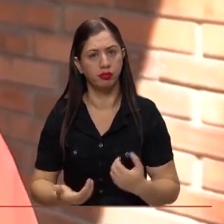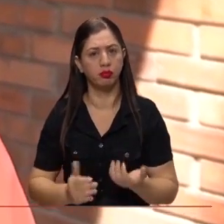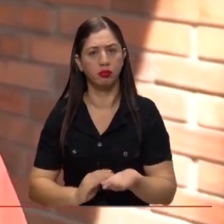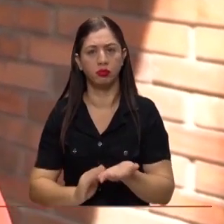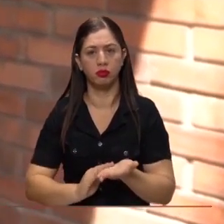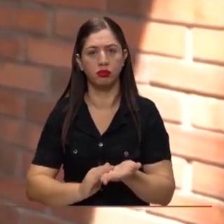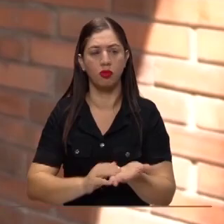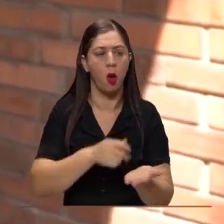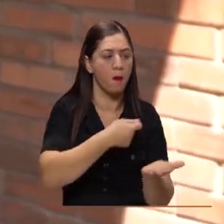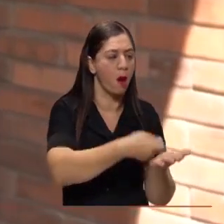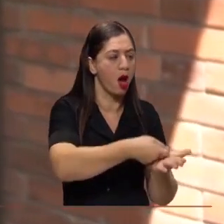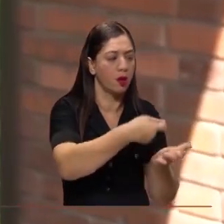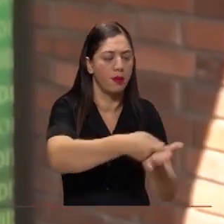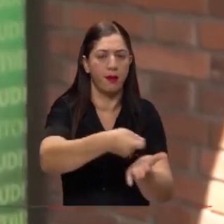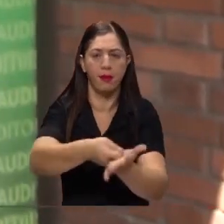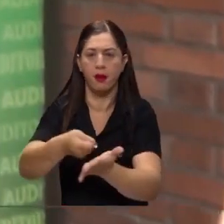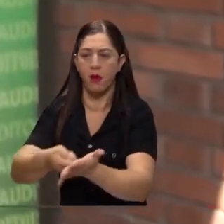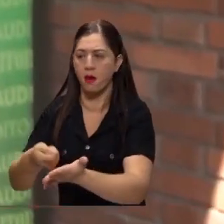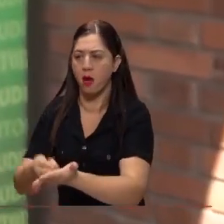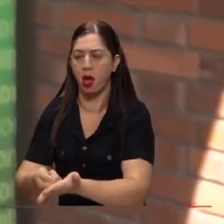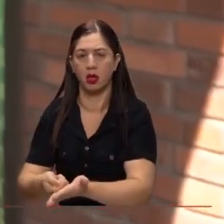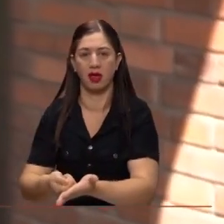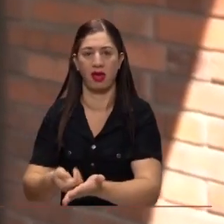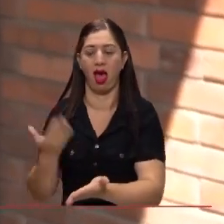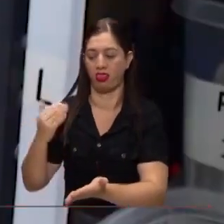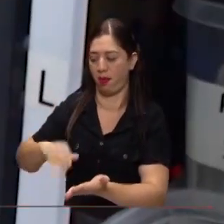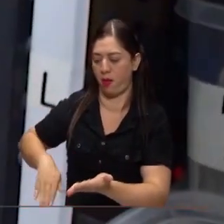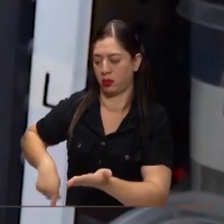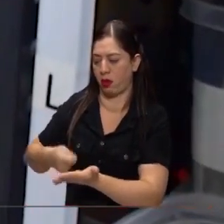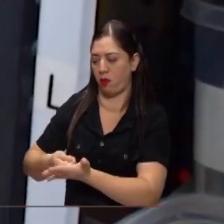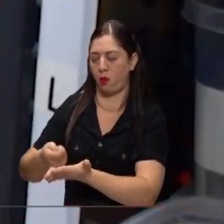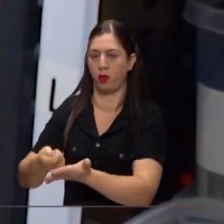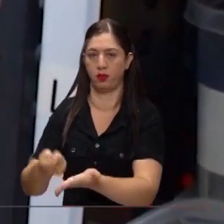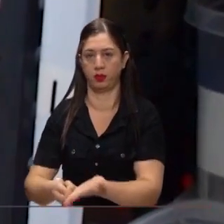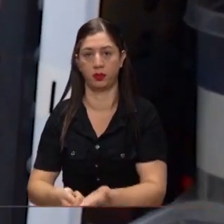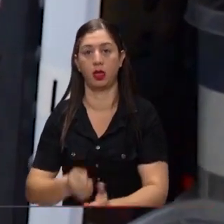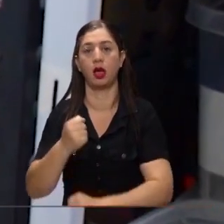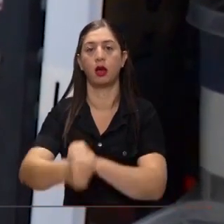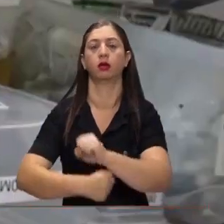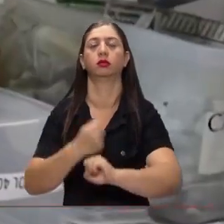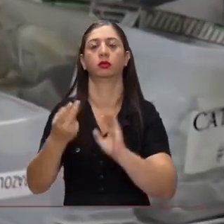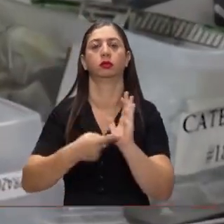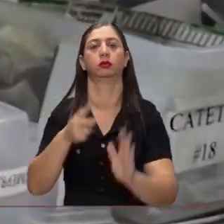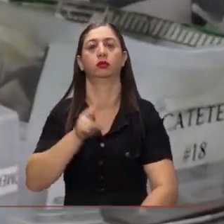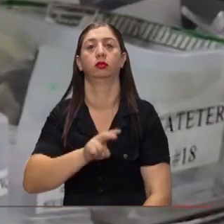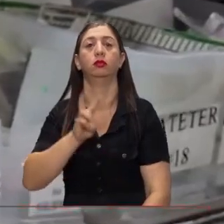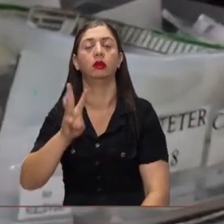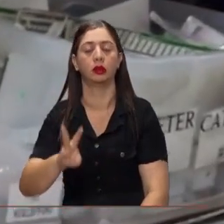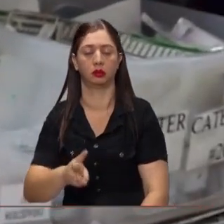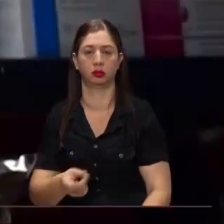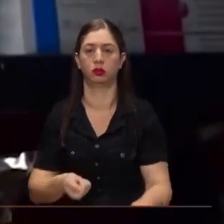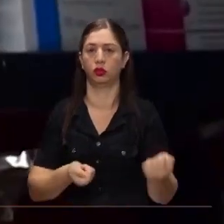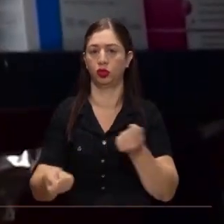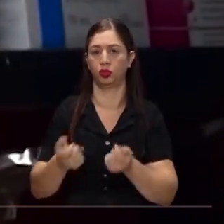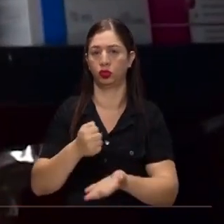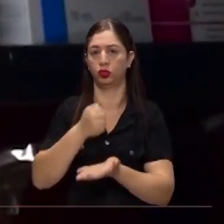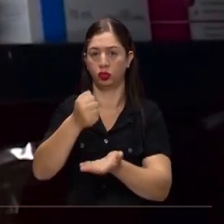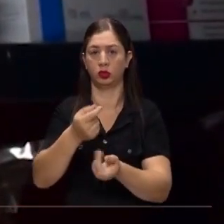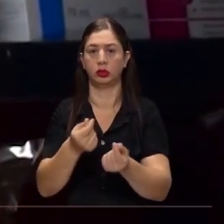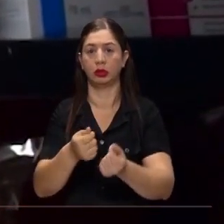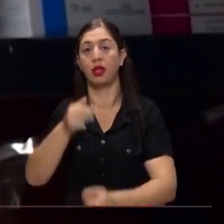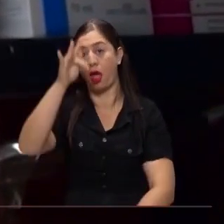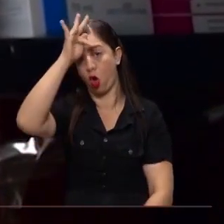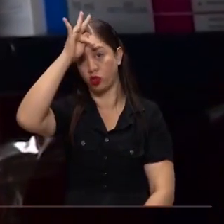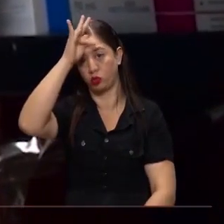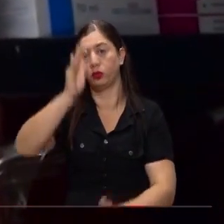colocarnos al día con todos nuestros pasivos. En 2023 llegaría el equilibrio económico a la Casa de Salud tras